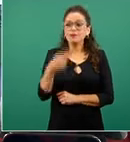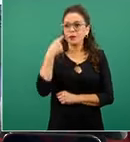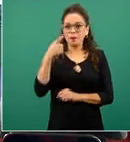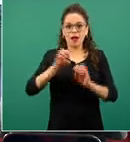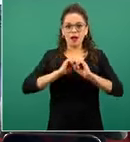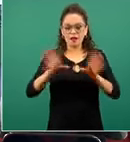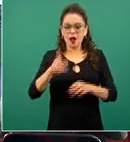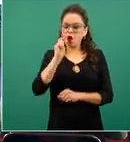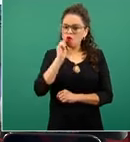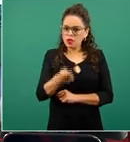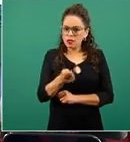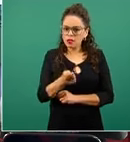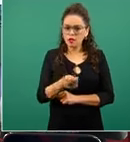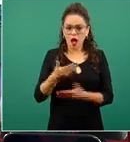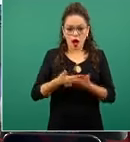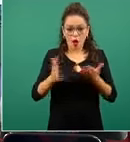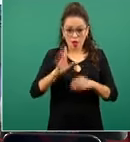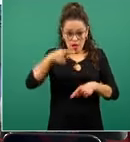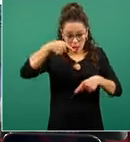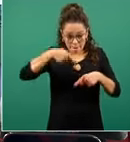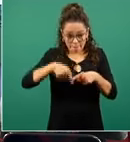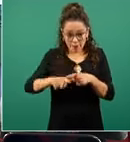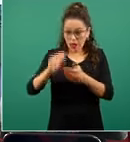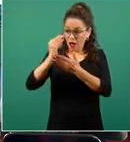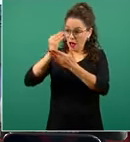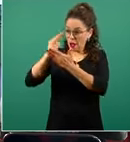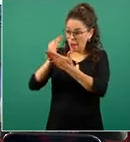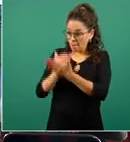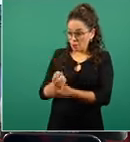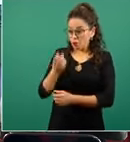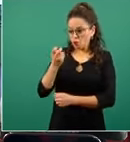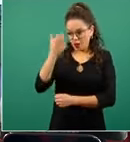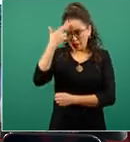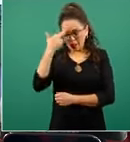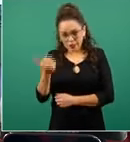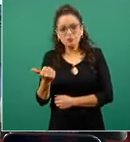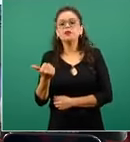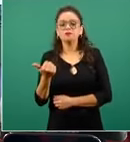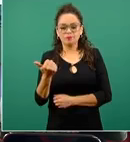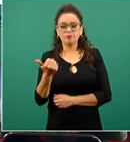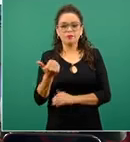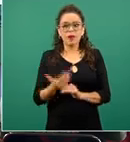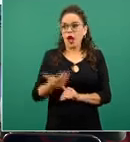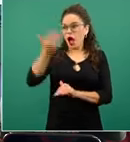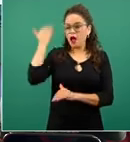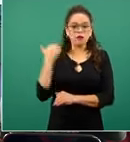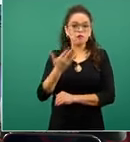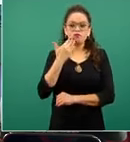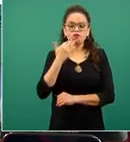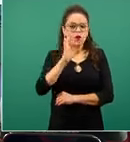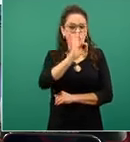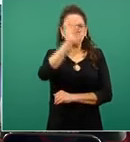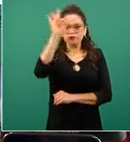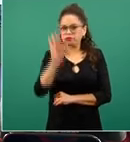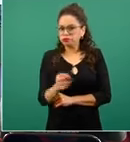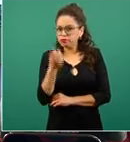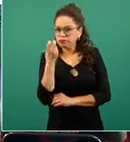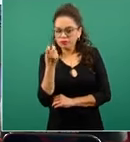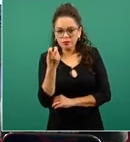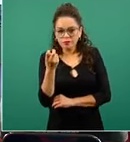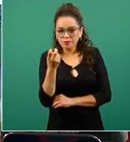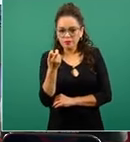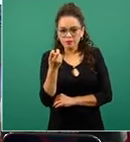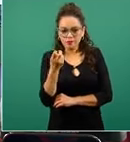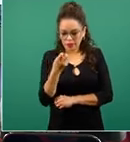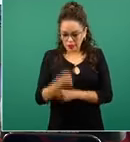en función de esta disminución importante, un porcentaje que no habíamos tenido prácticamente ni en lo que va